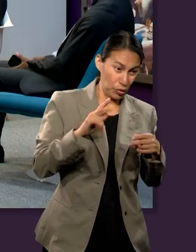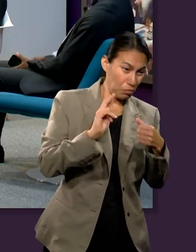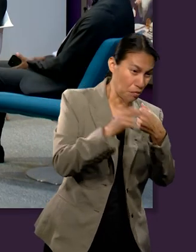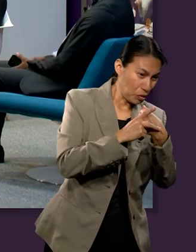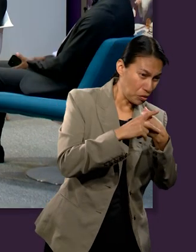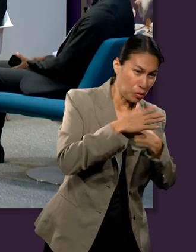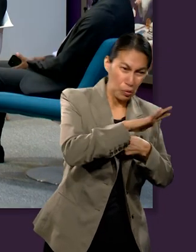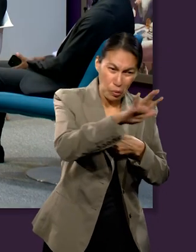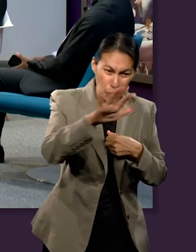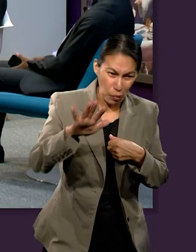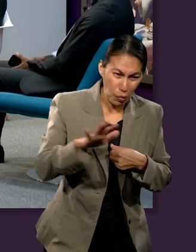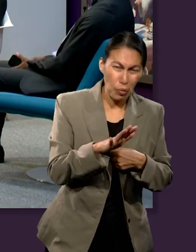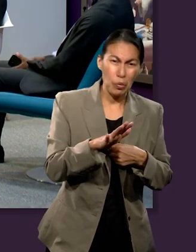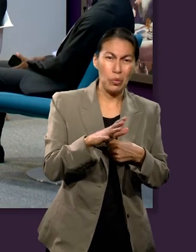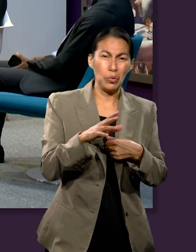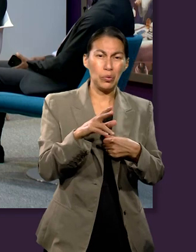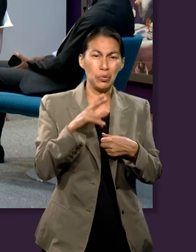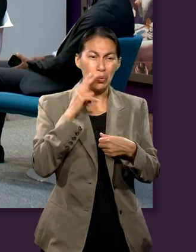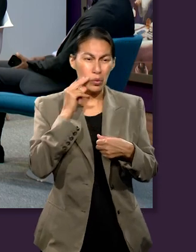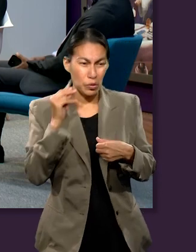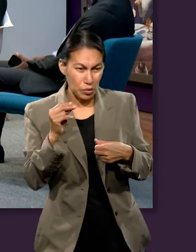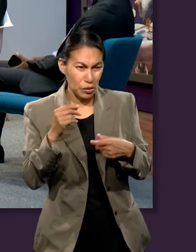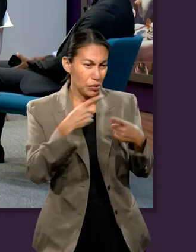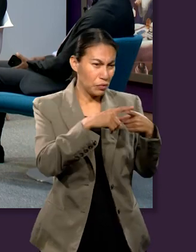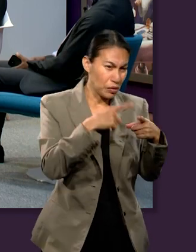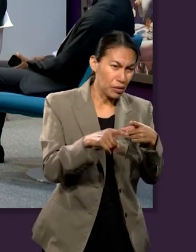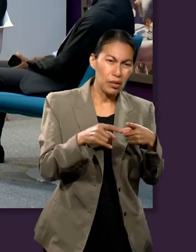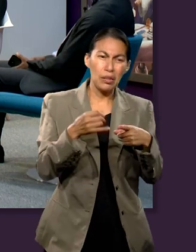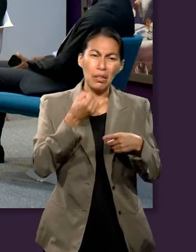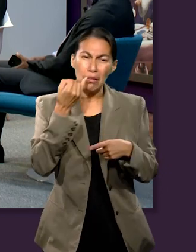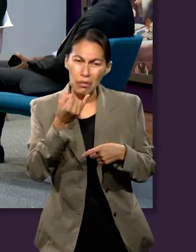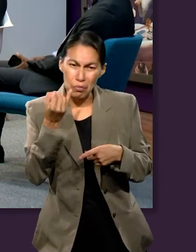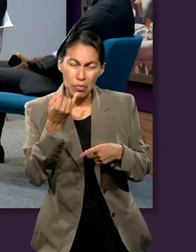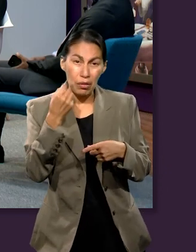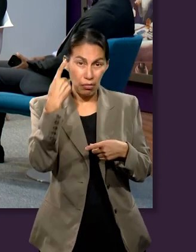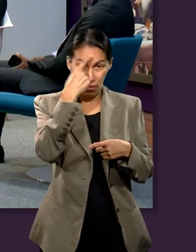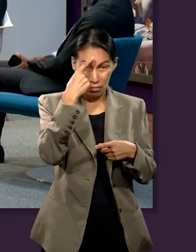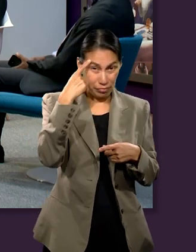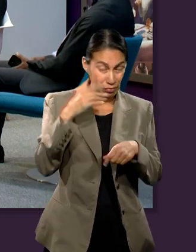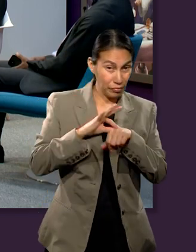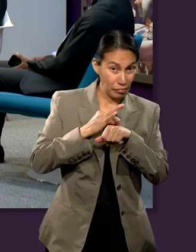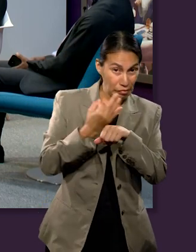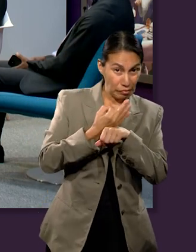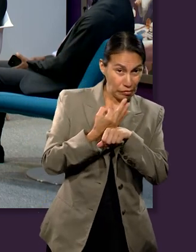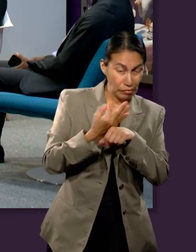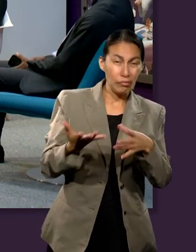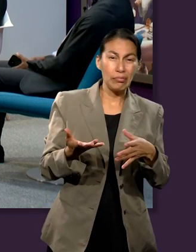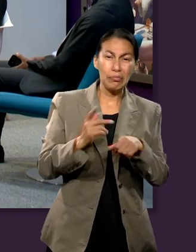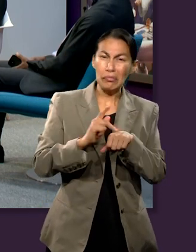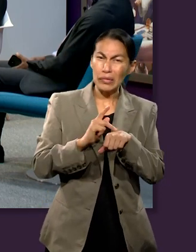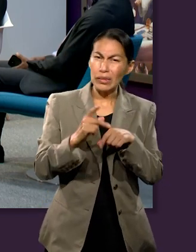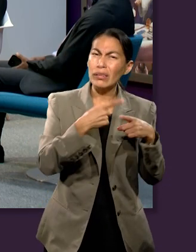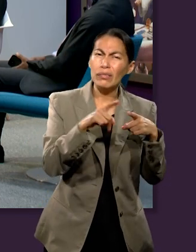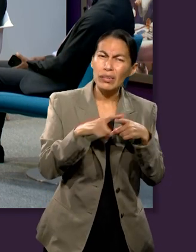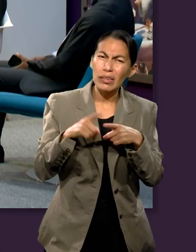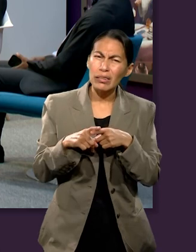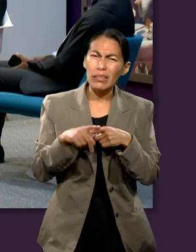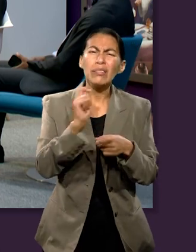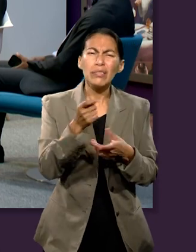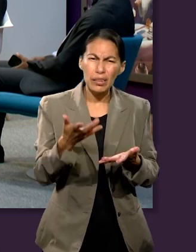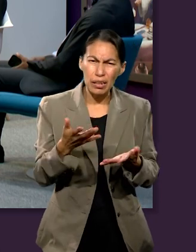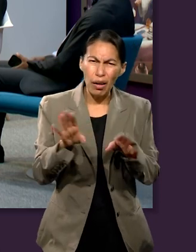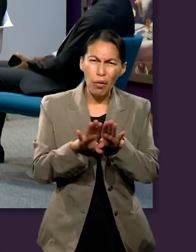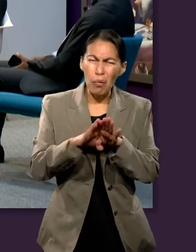familia que nosotros entendemos de todas las naciones de toda la razas de todos los colores de todos los idiomas